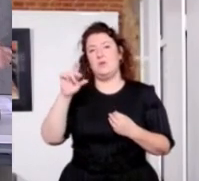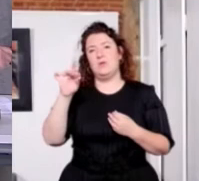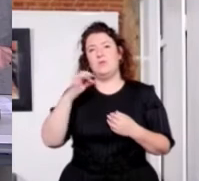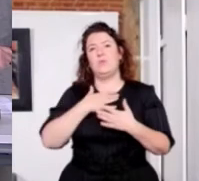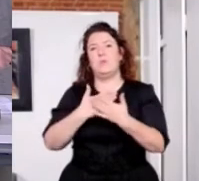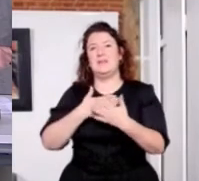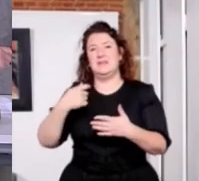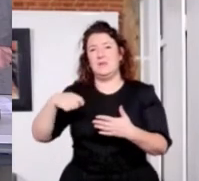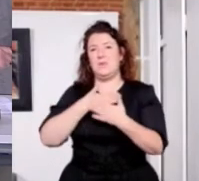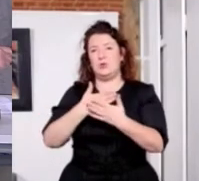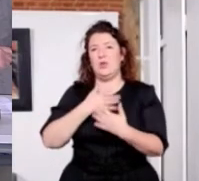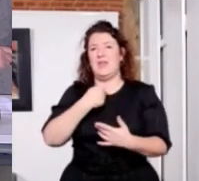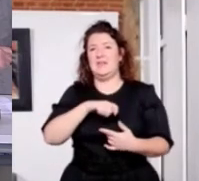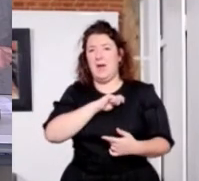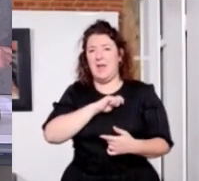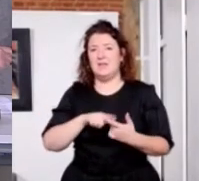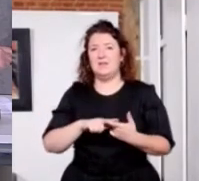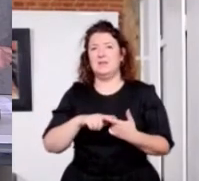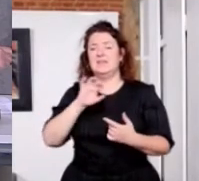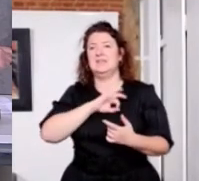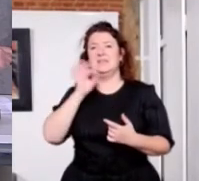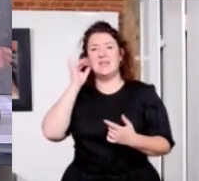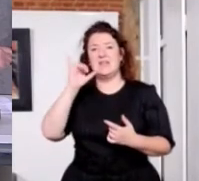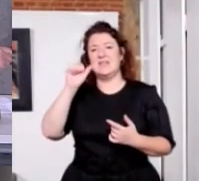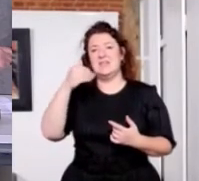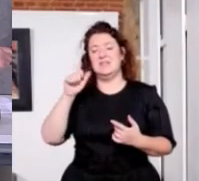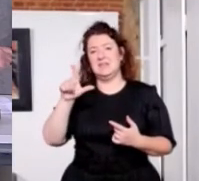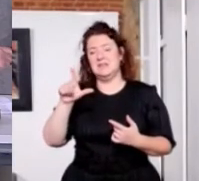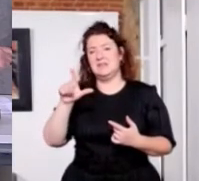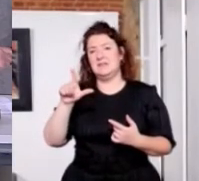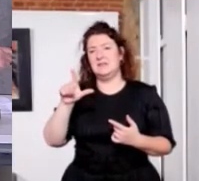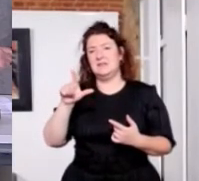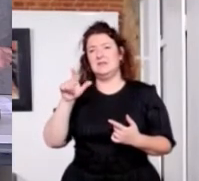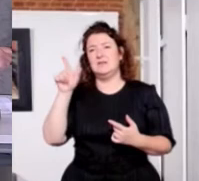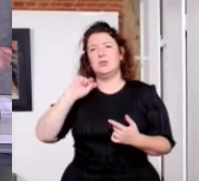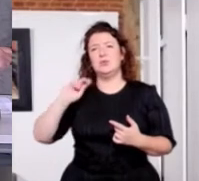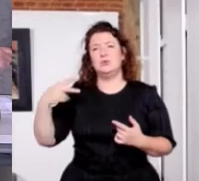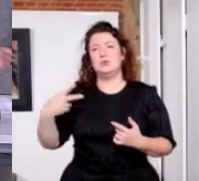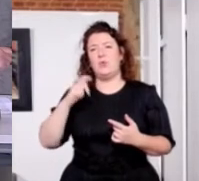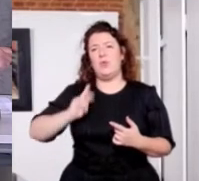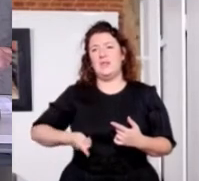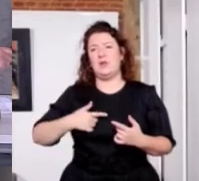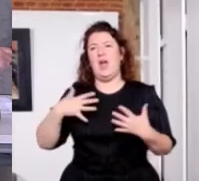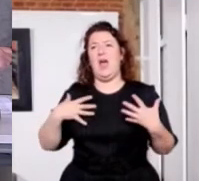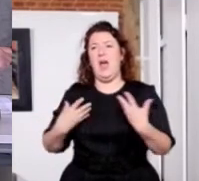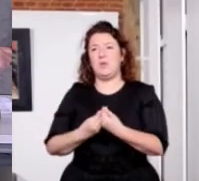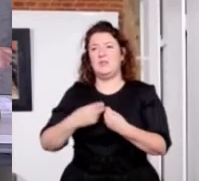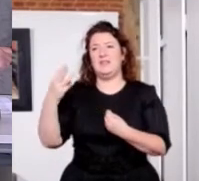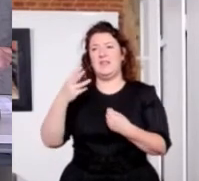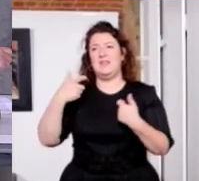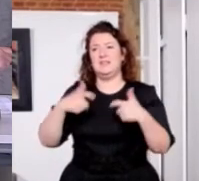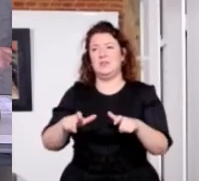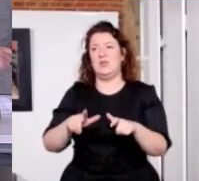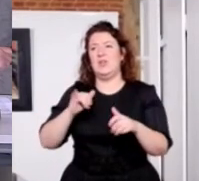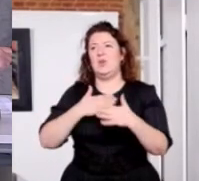en España, y la señora Isabel Garcerán, subdirectora adjunta de Tercer Sector y